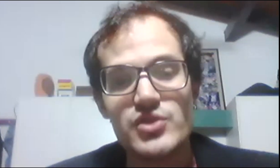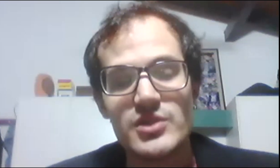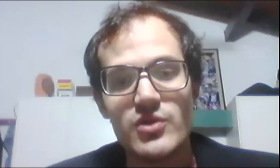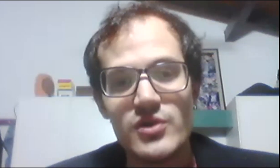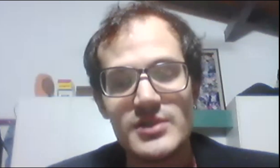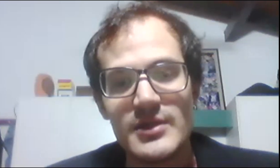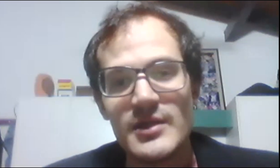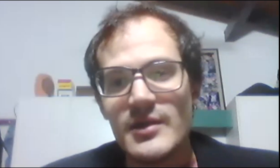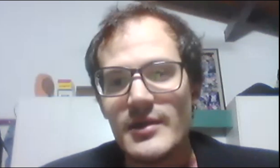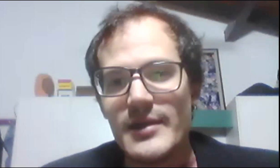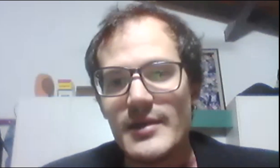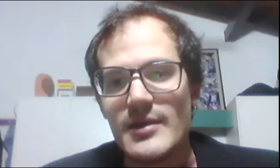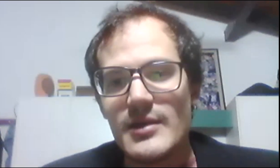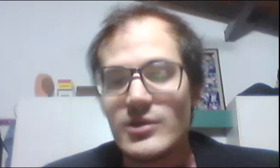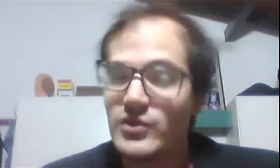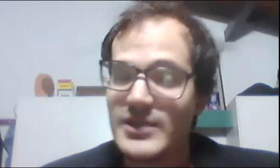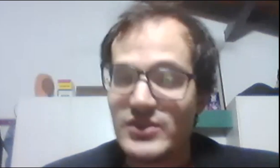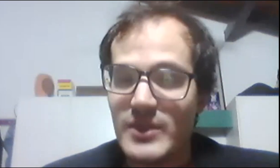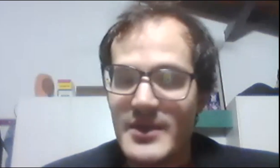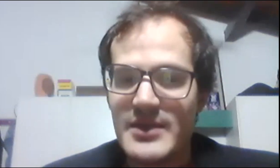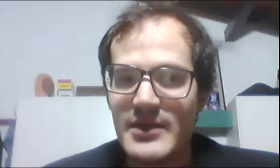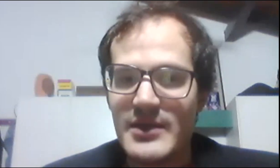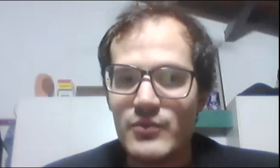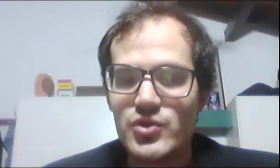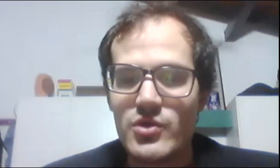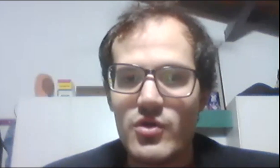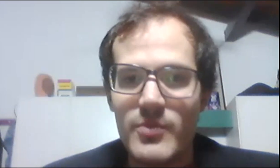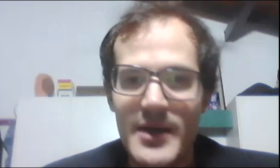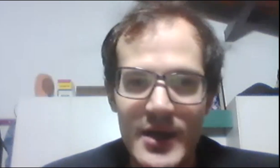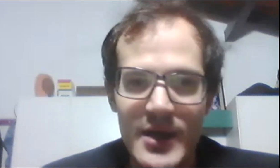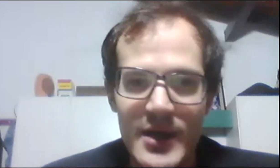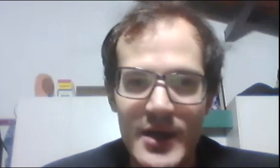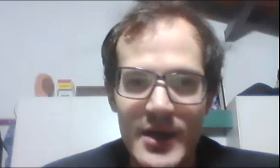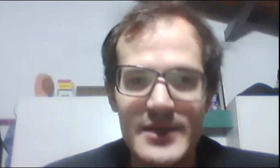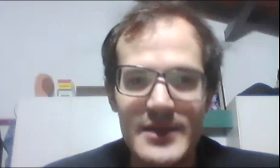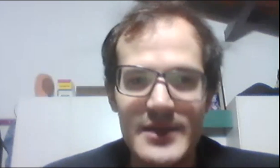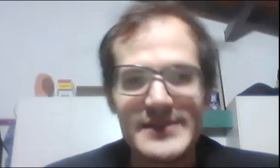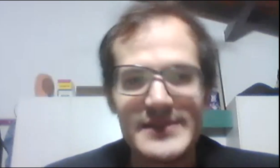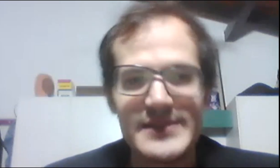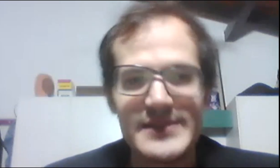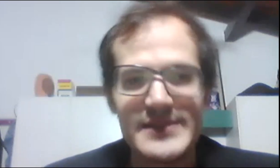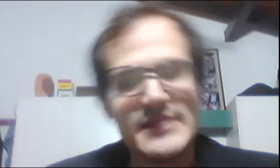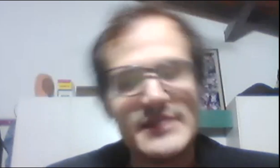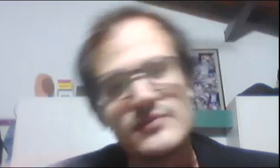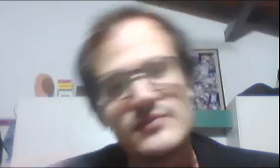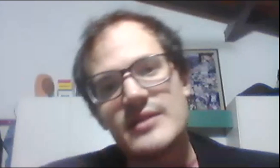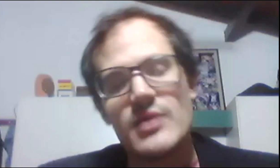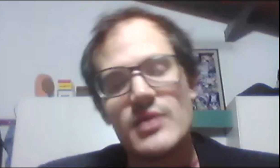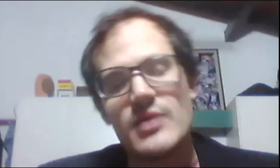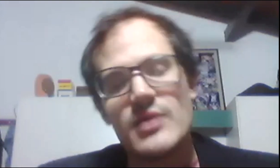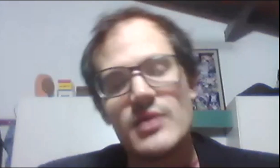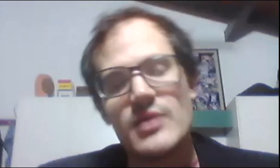de 1811. Entonces eso también genera mucho enojo en Paraguay y así se